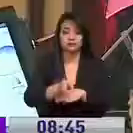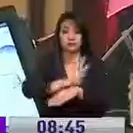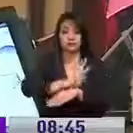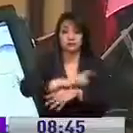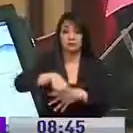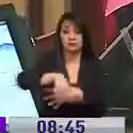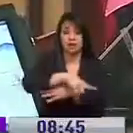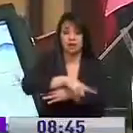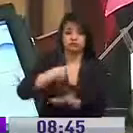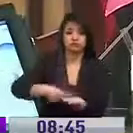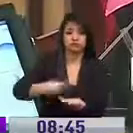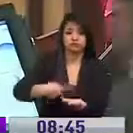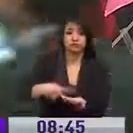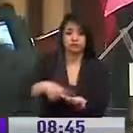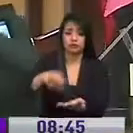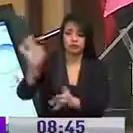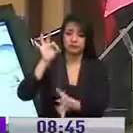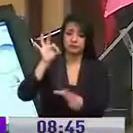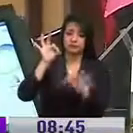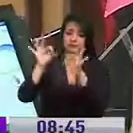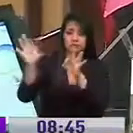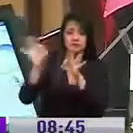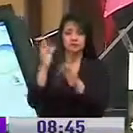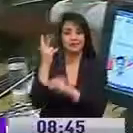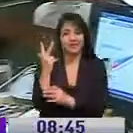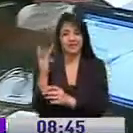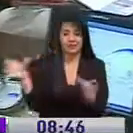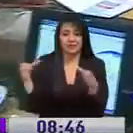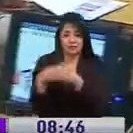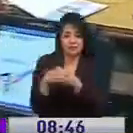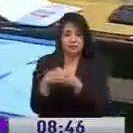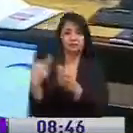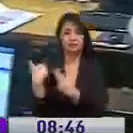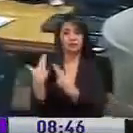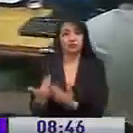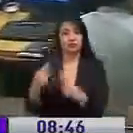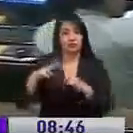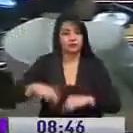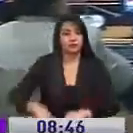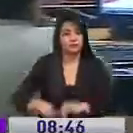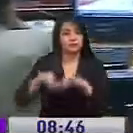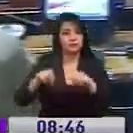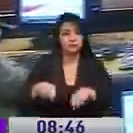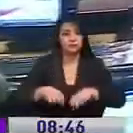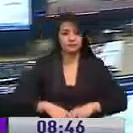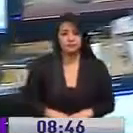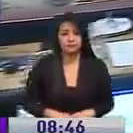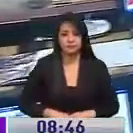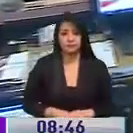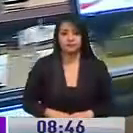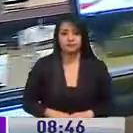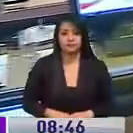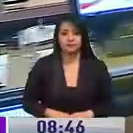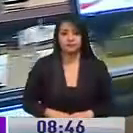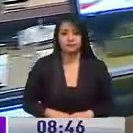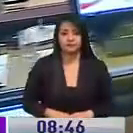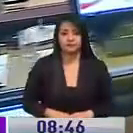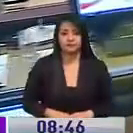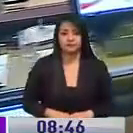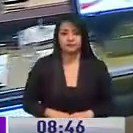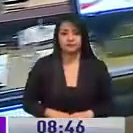Nacional conforme la comisión tripartita y multipartidista que lleve adelante este caso. En quien informó, Adriana Roja.